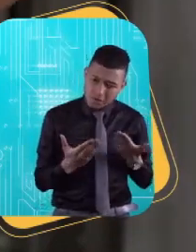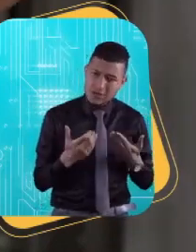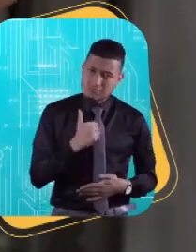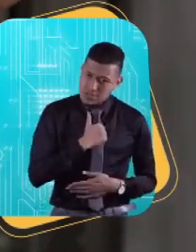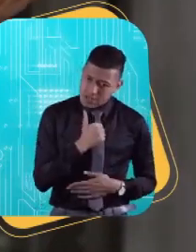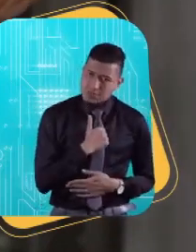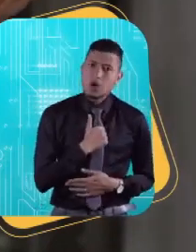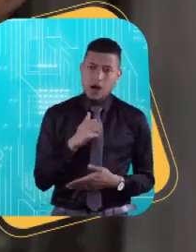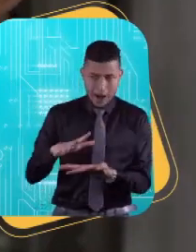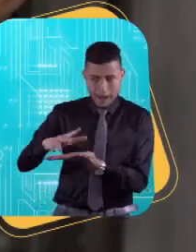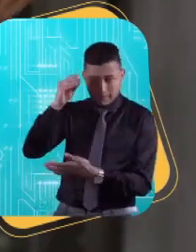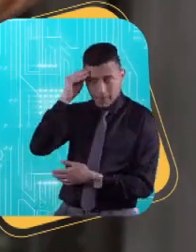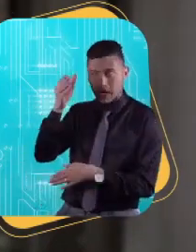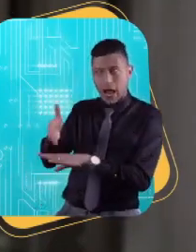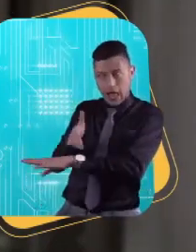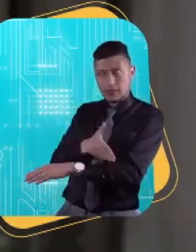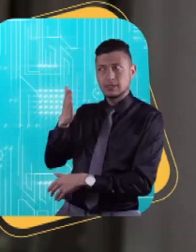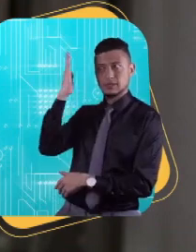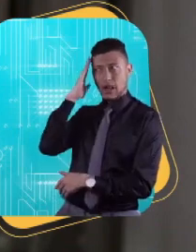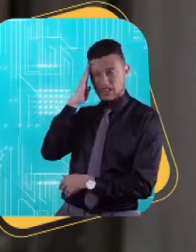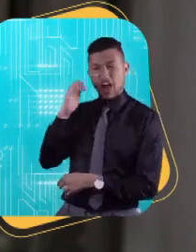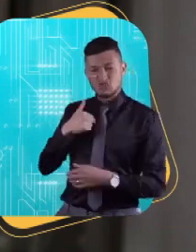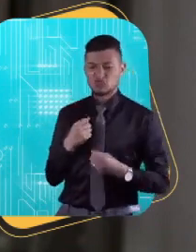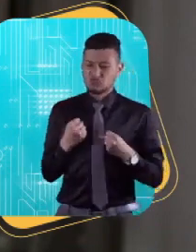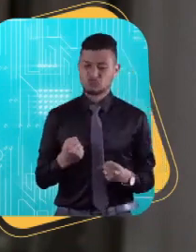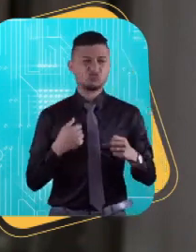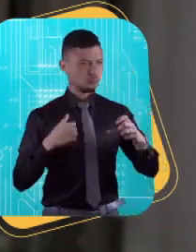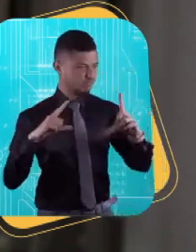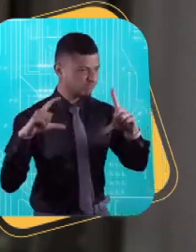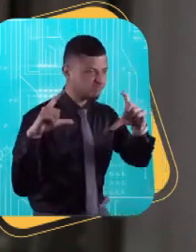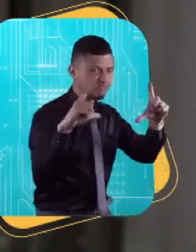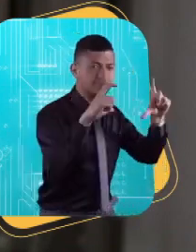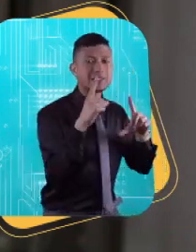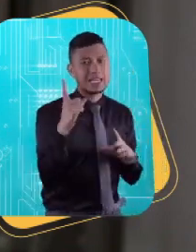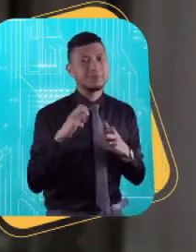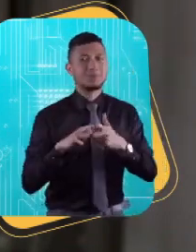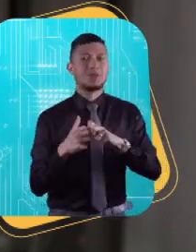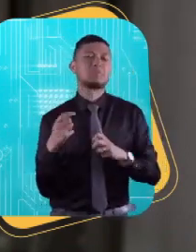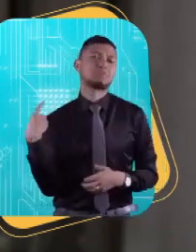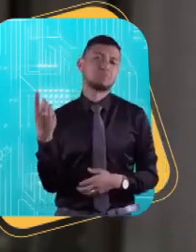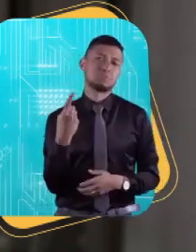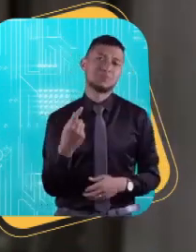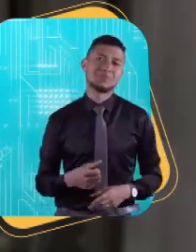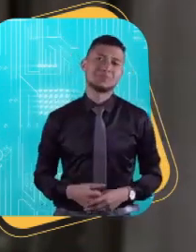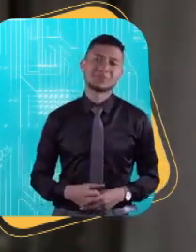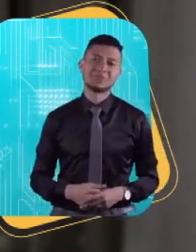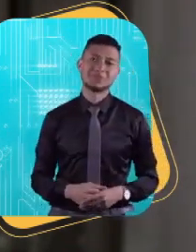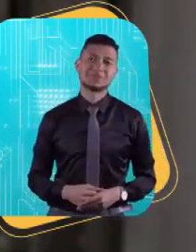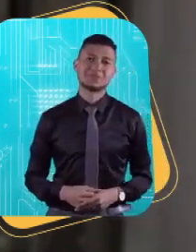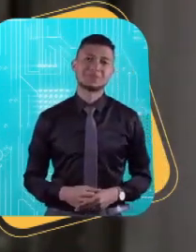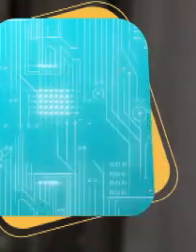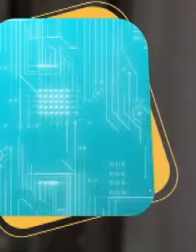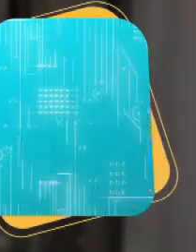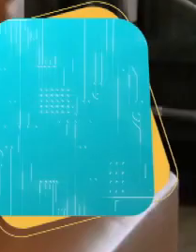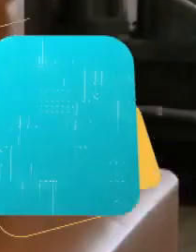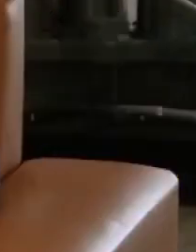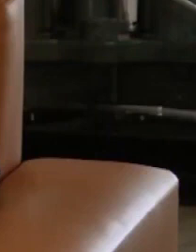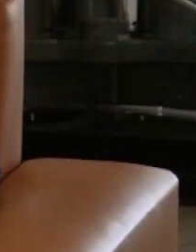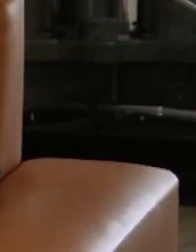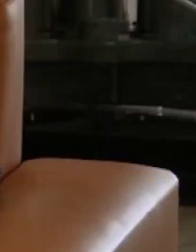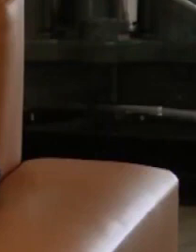otra profesión. No, crea en lo que aprendió, crea en usted mismo y lo va a lograr. Ese es el primer problema.